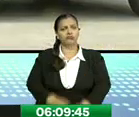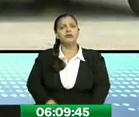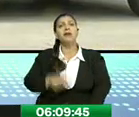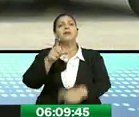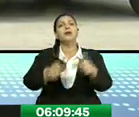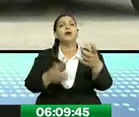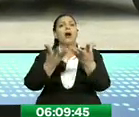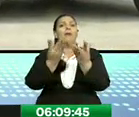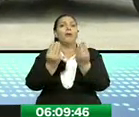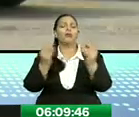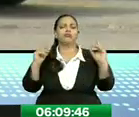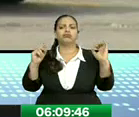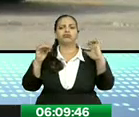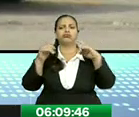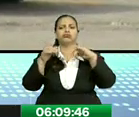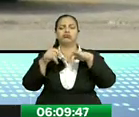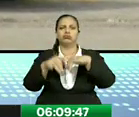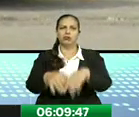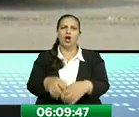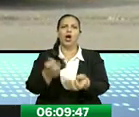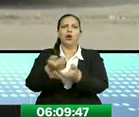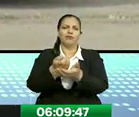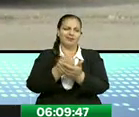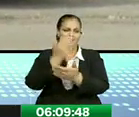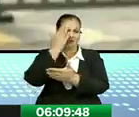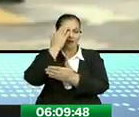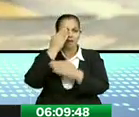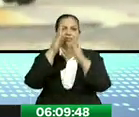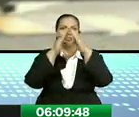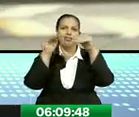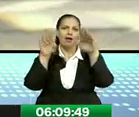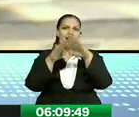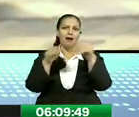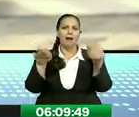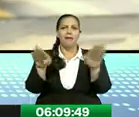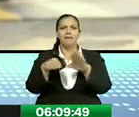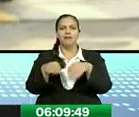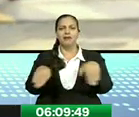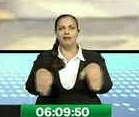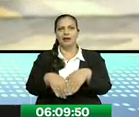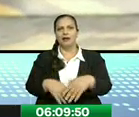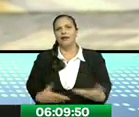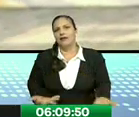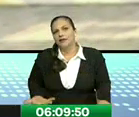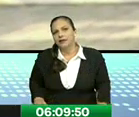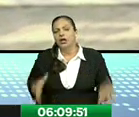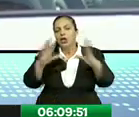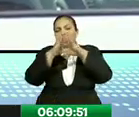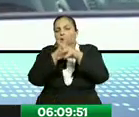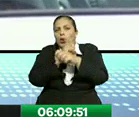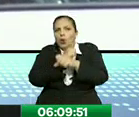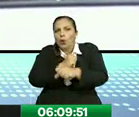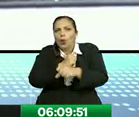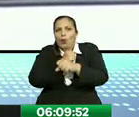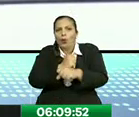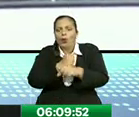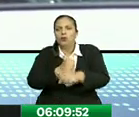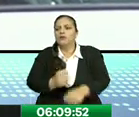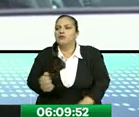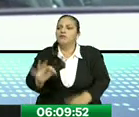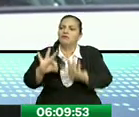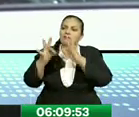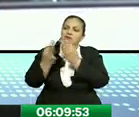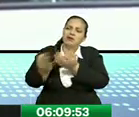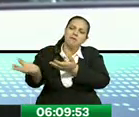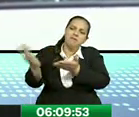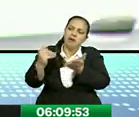porque justamente estamos en fecha navideña y la gente aprovecha las horas más de noche que sale de su trabajo para ir con la familia a comprar.